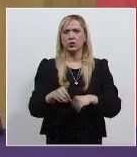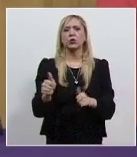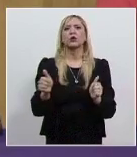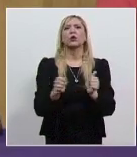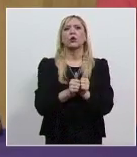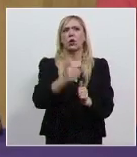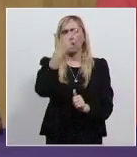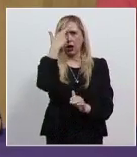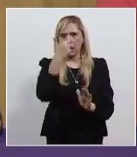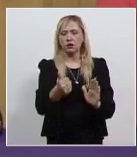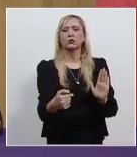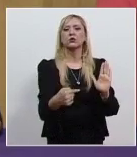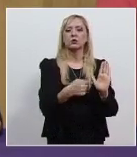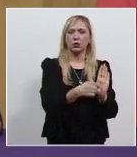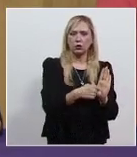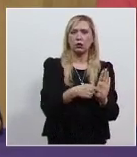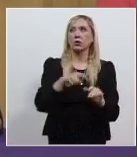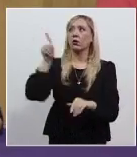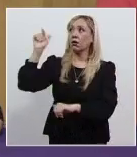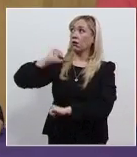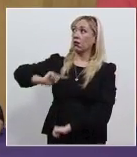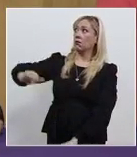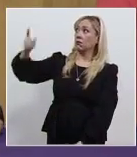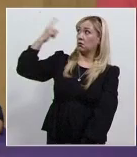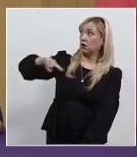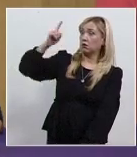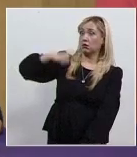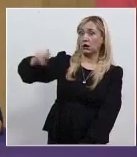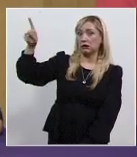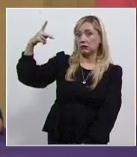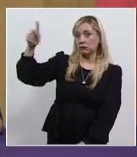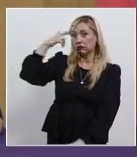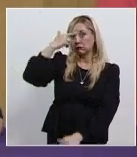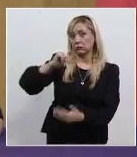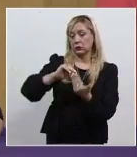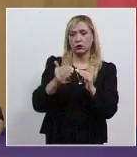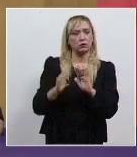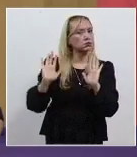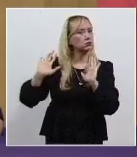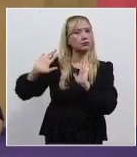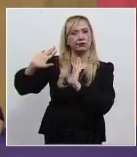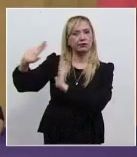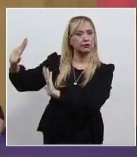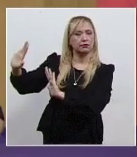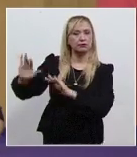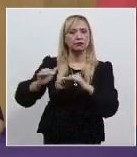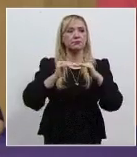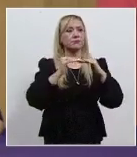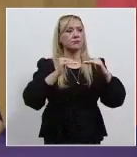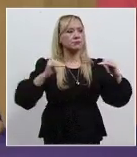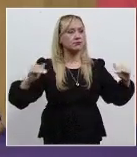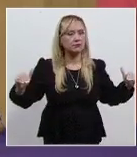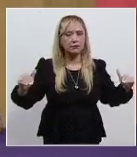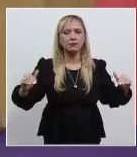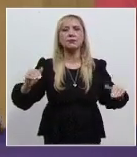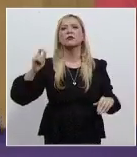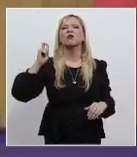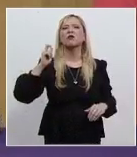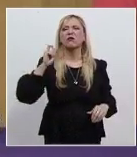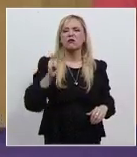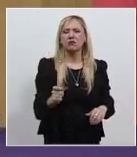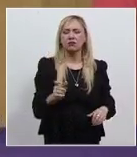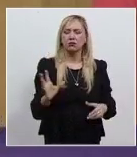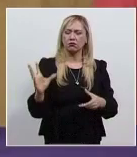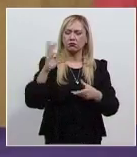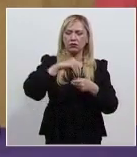razones y no a la razón del poder. Razones como la paz social y la estabilidad política, razones como la igualdad y